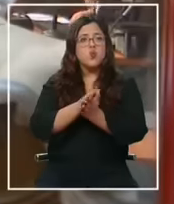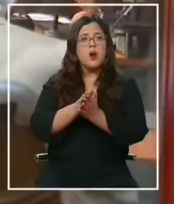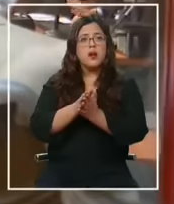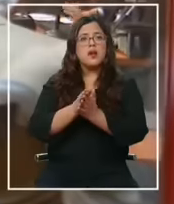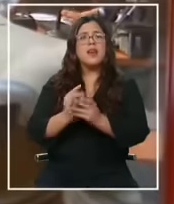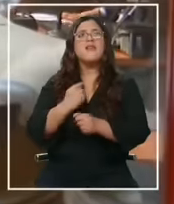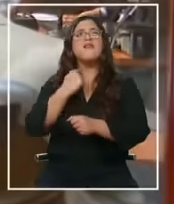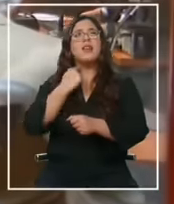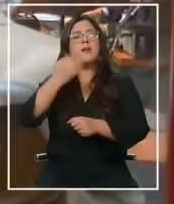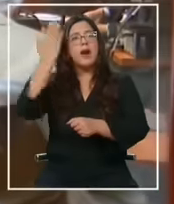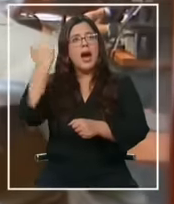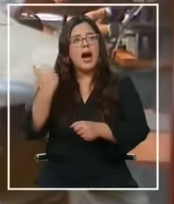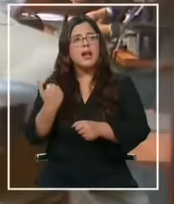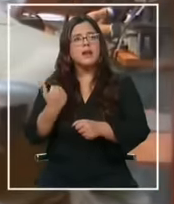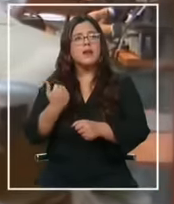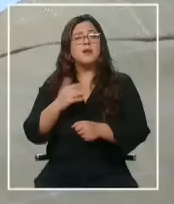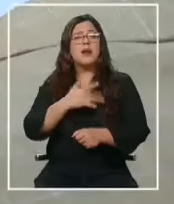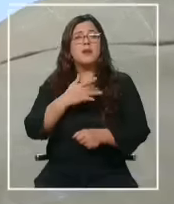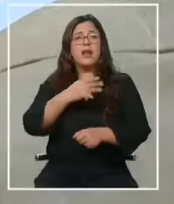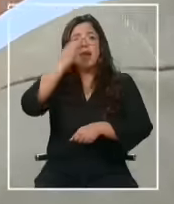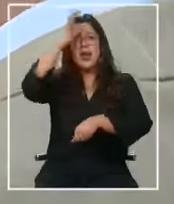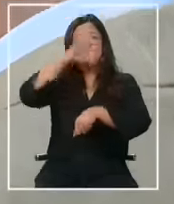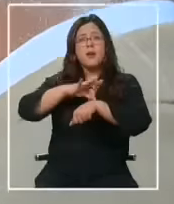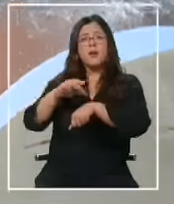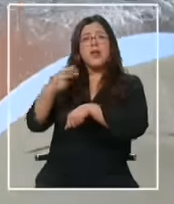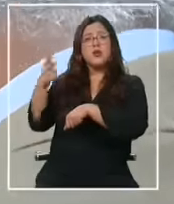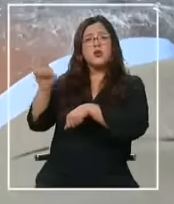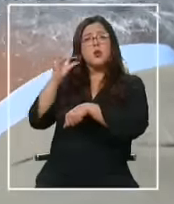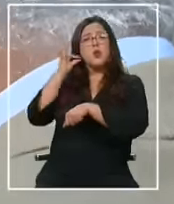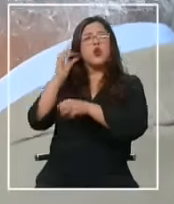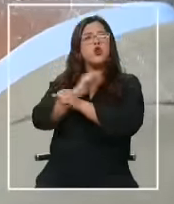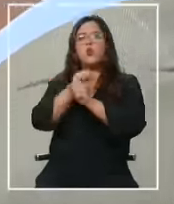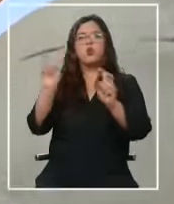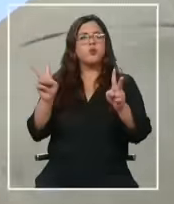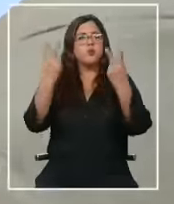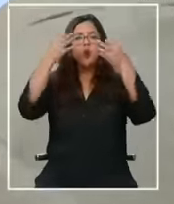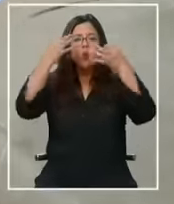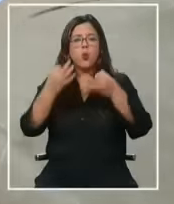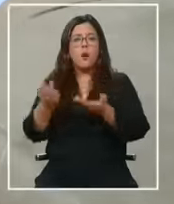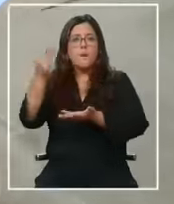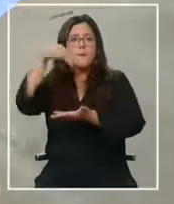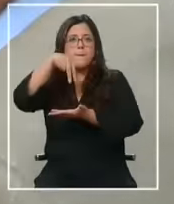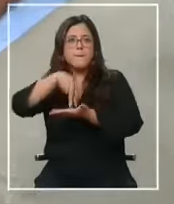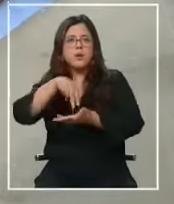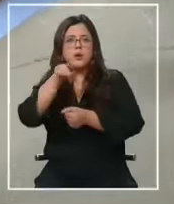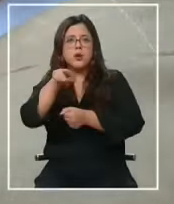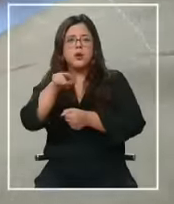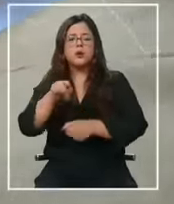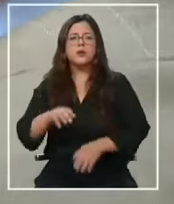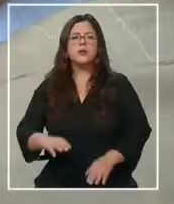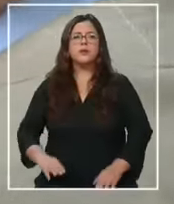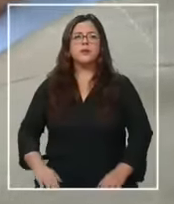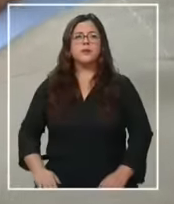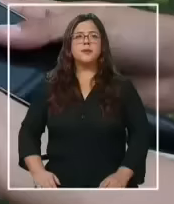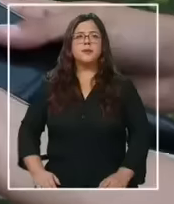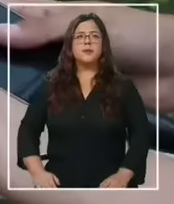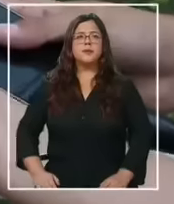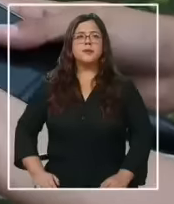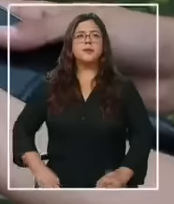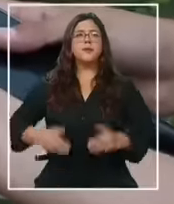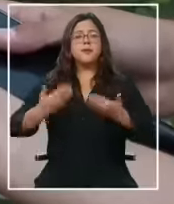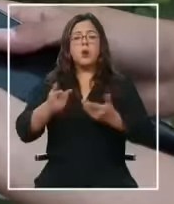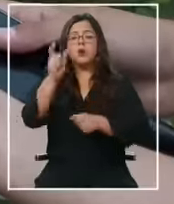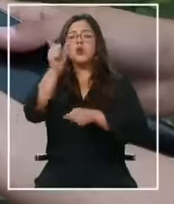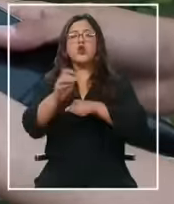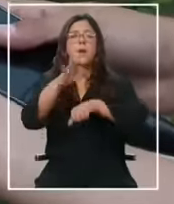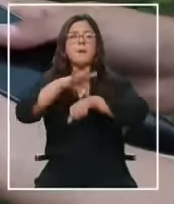justicia. Tristemente, la enfermedad que padecía no la dejó sobrevivir para presenciar este momento. Estamos en presencia de un